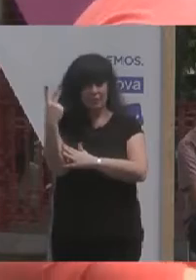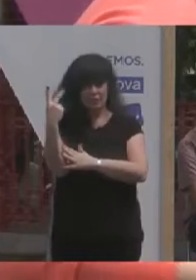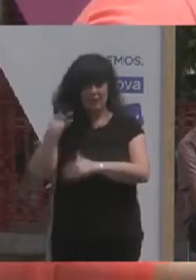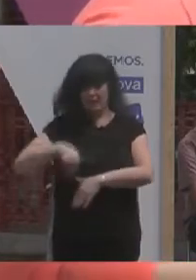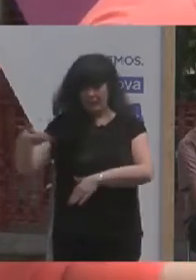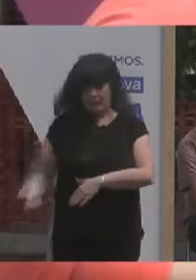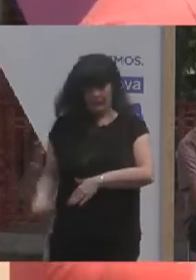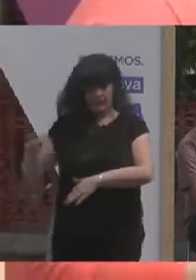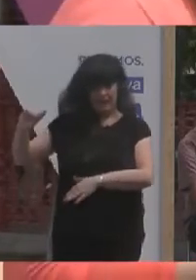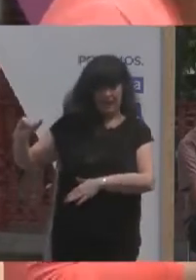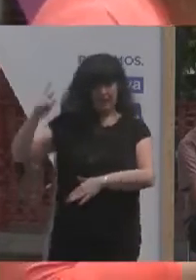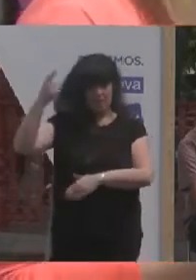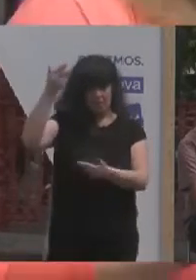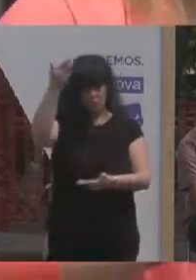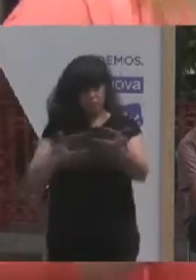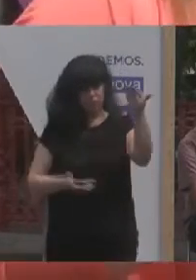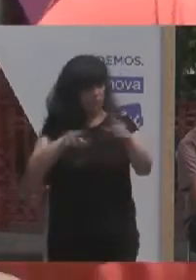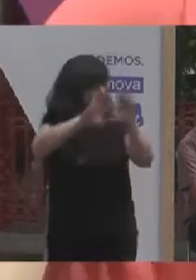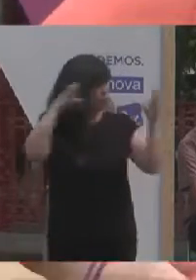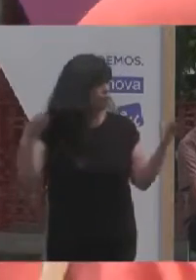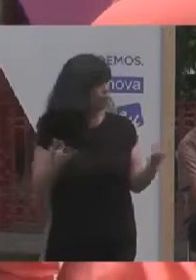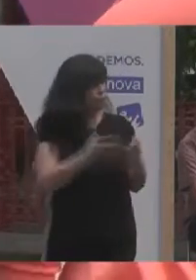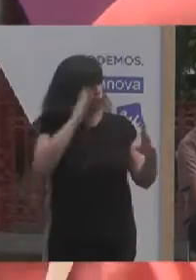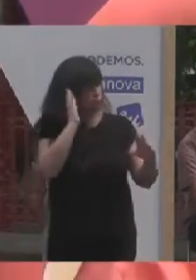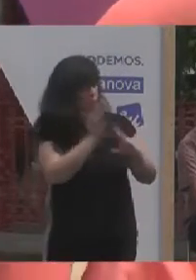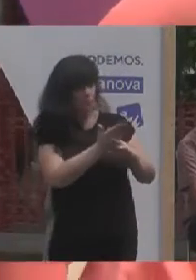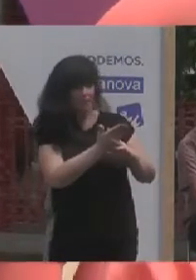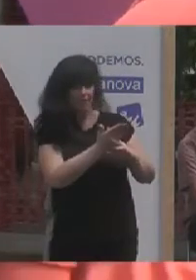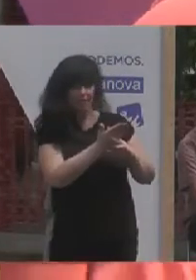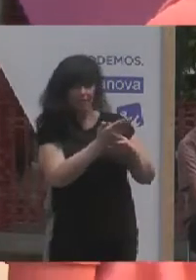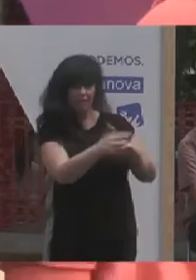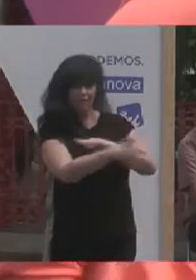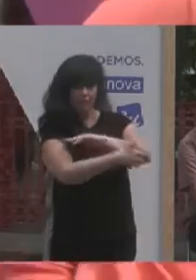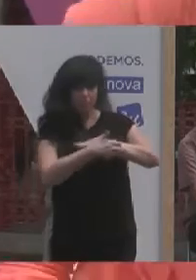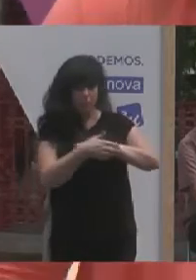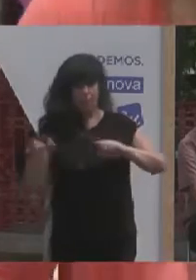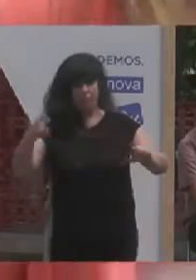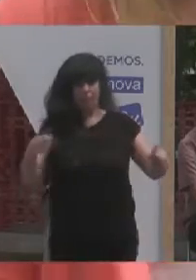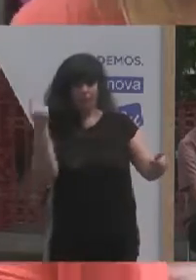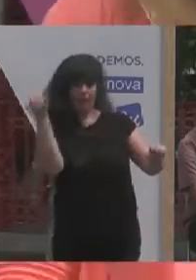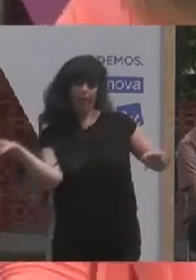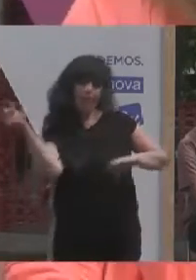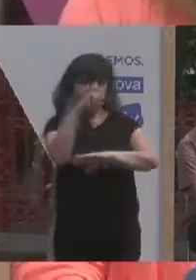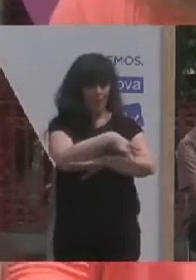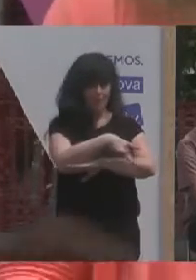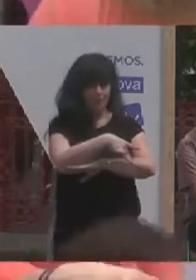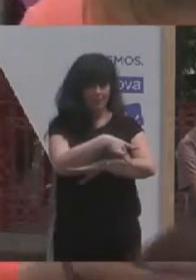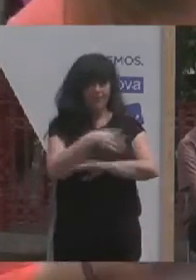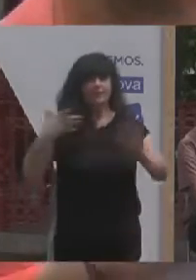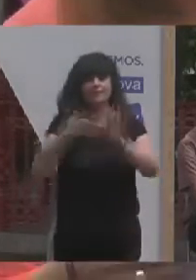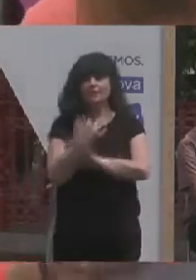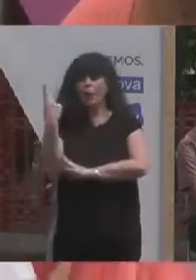diñeiro que a mitad máis pobre do mundo. Esa desigualdade que 1% en contra o